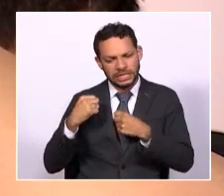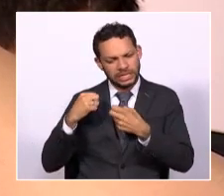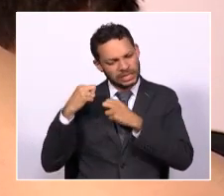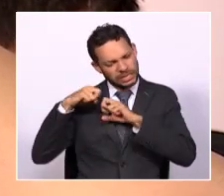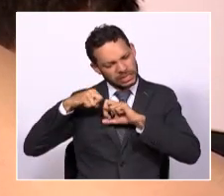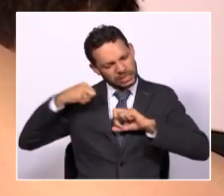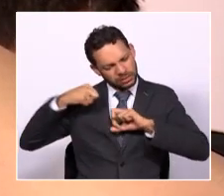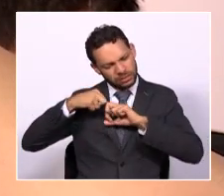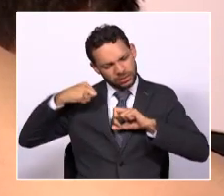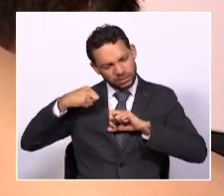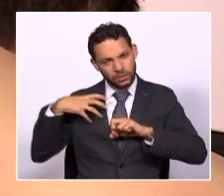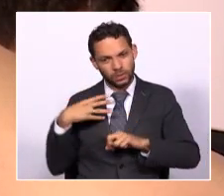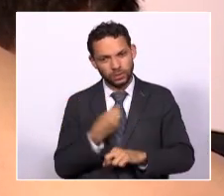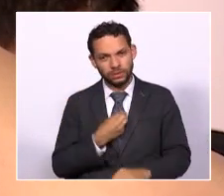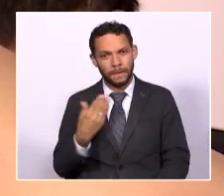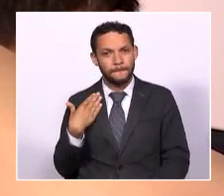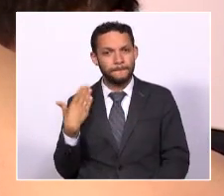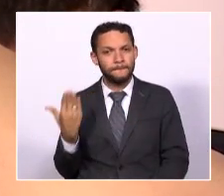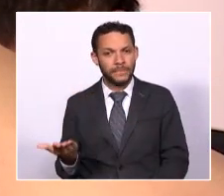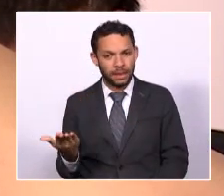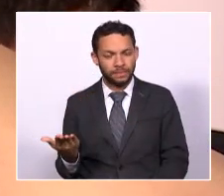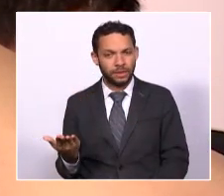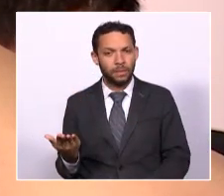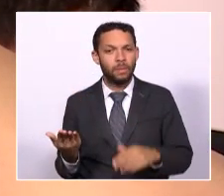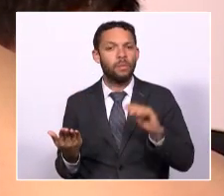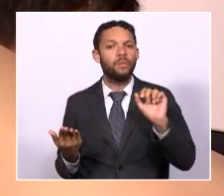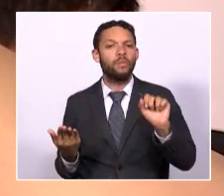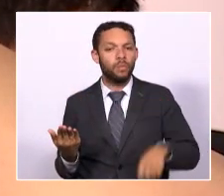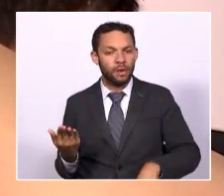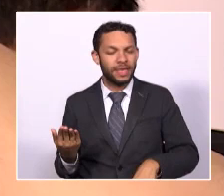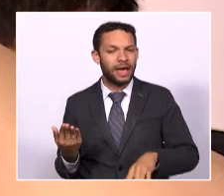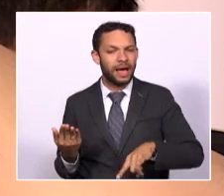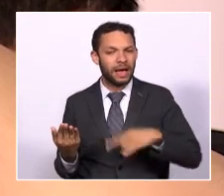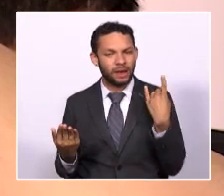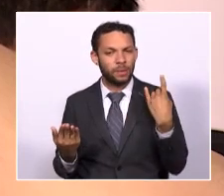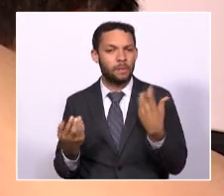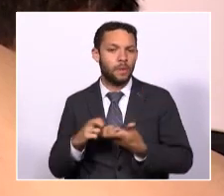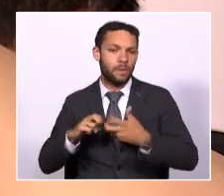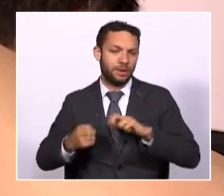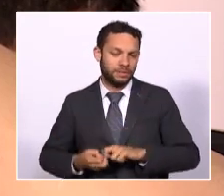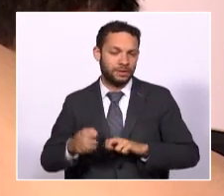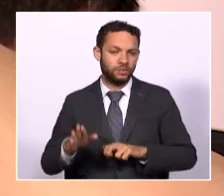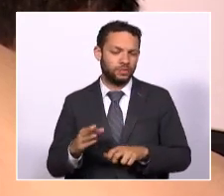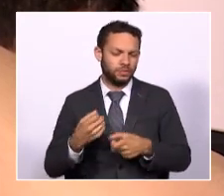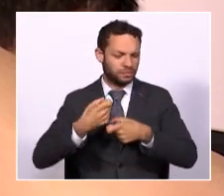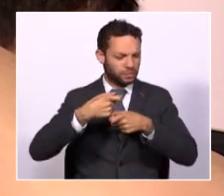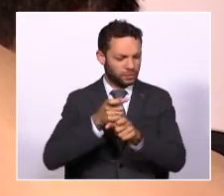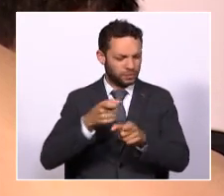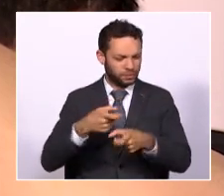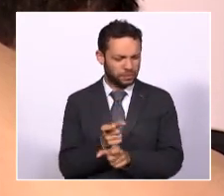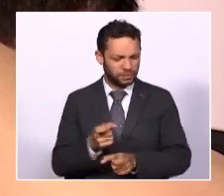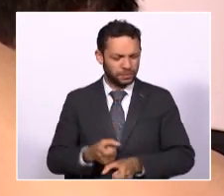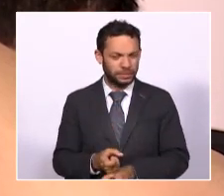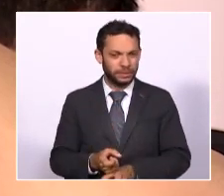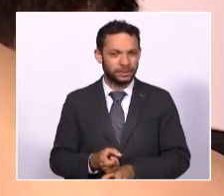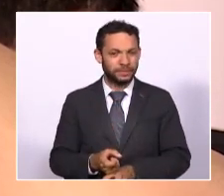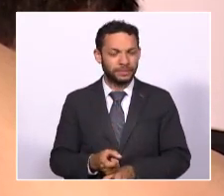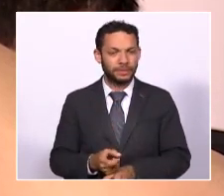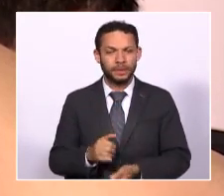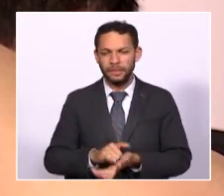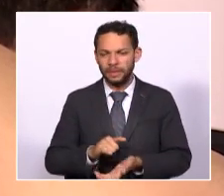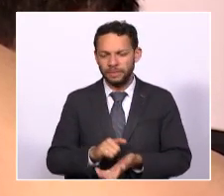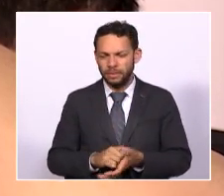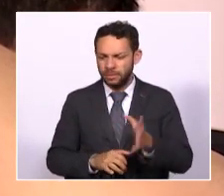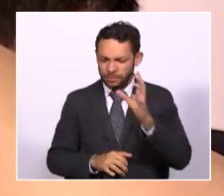los llamamos, y sabemos que esa vértebra está en un estado de subluxación. De esa manera nosotros podemos empezar a determinar